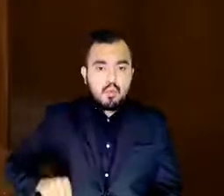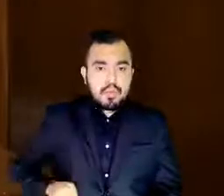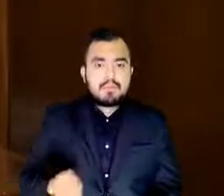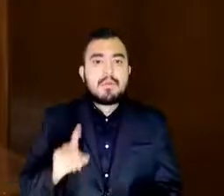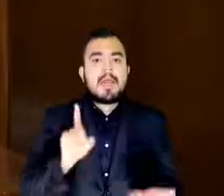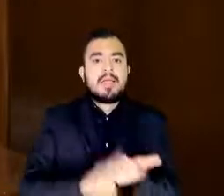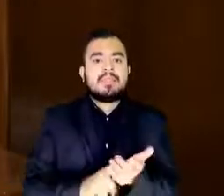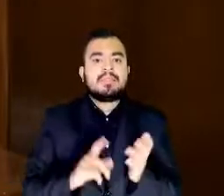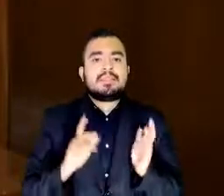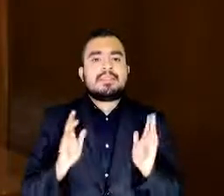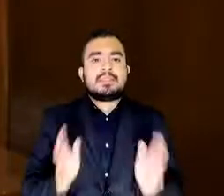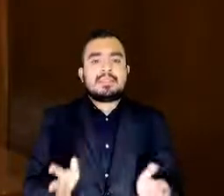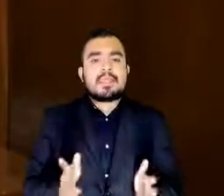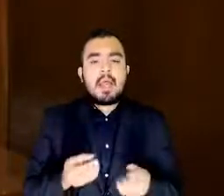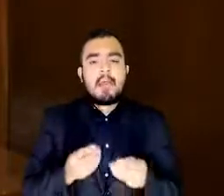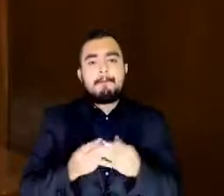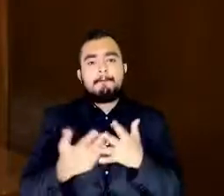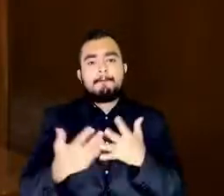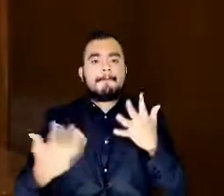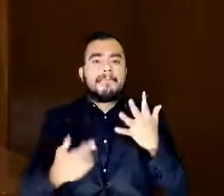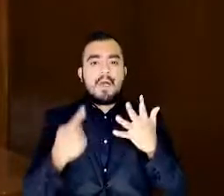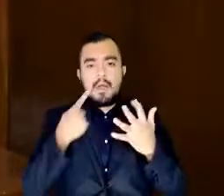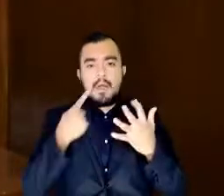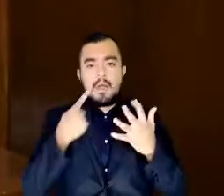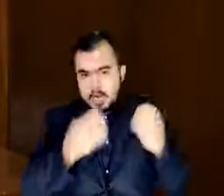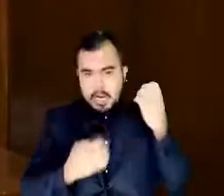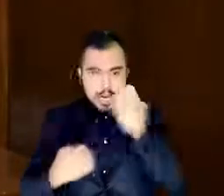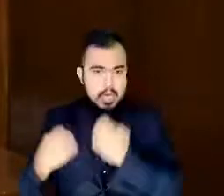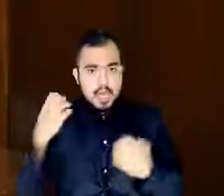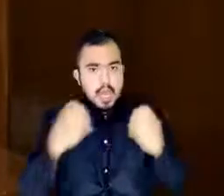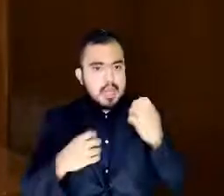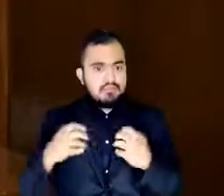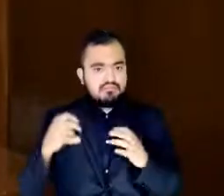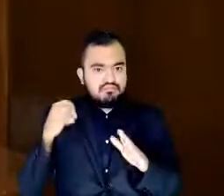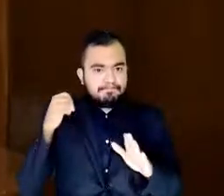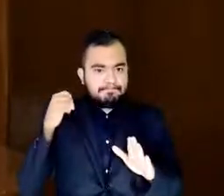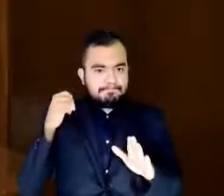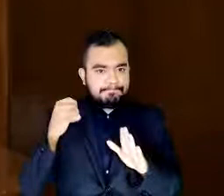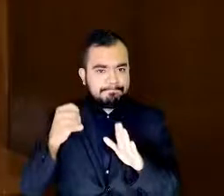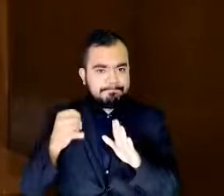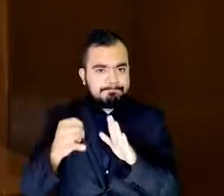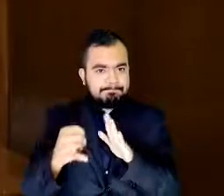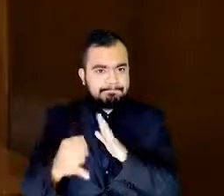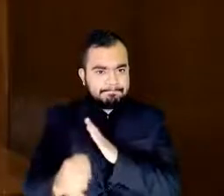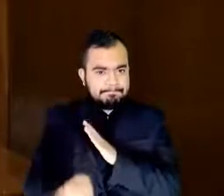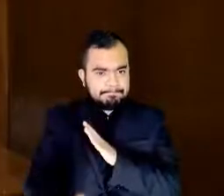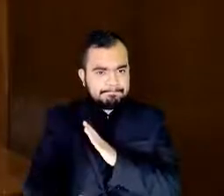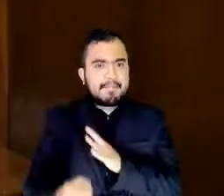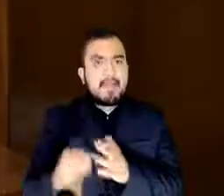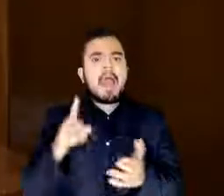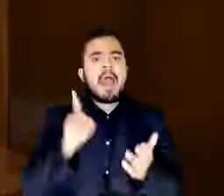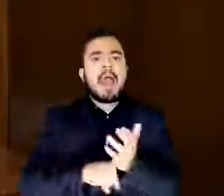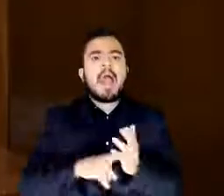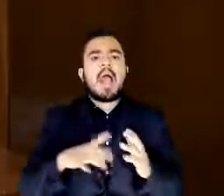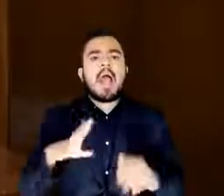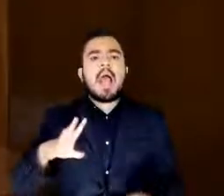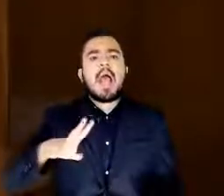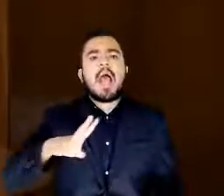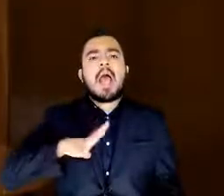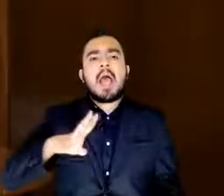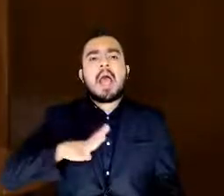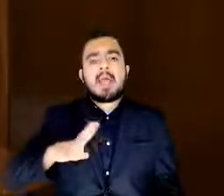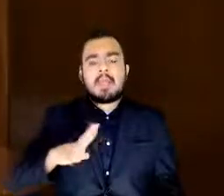desprenden de un análisis exhaustivo que realizan un conjunto